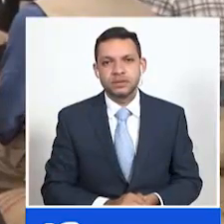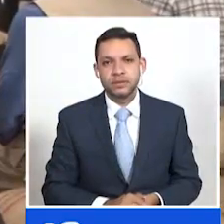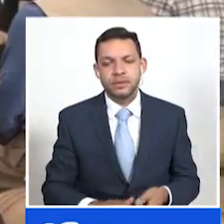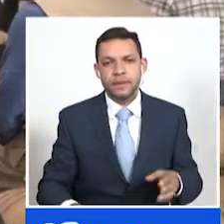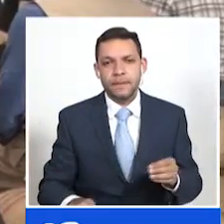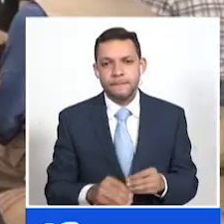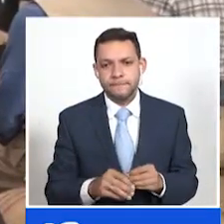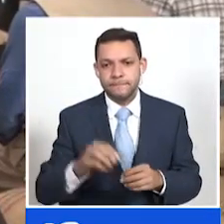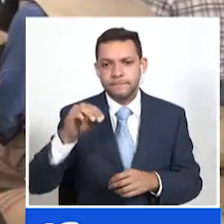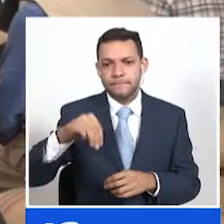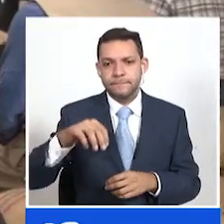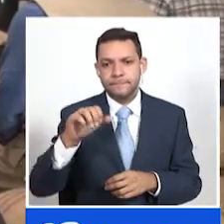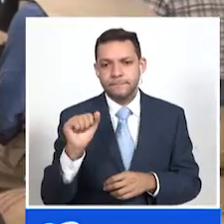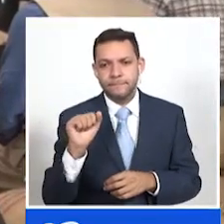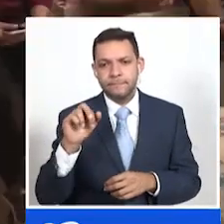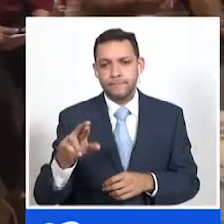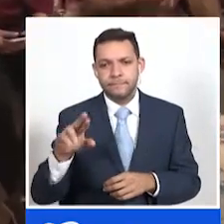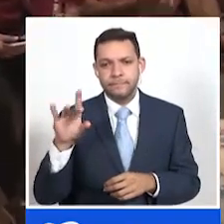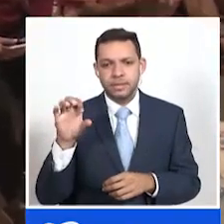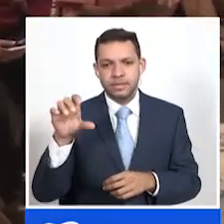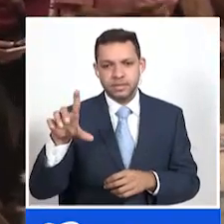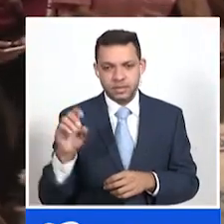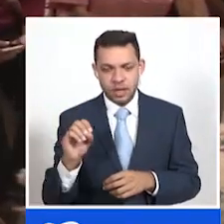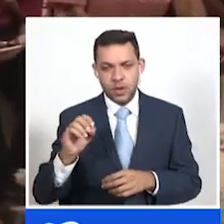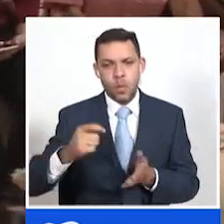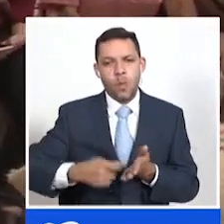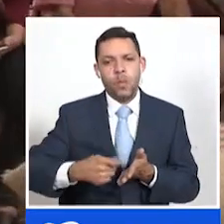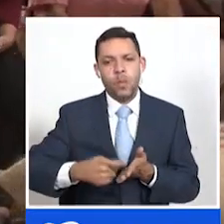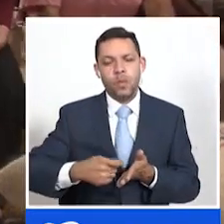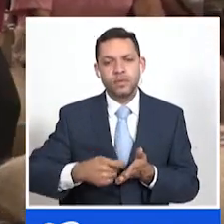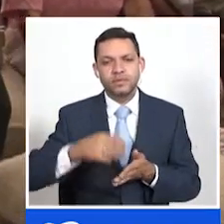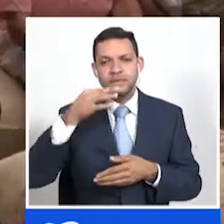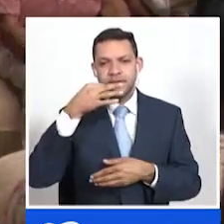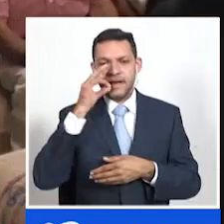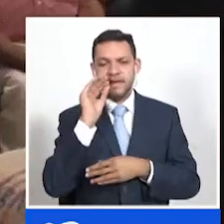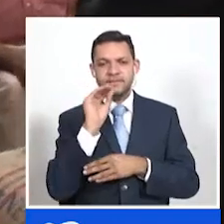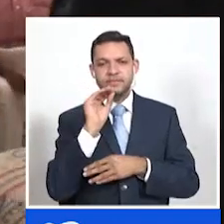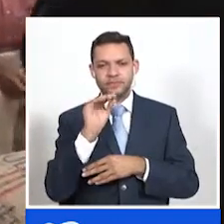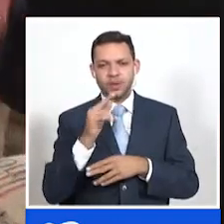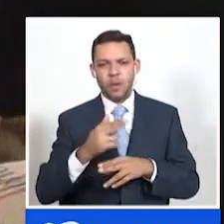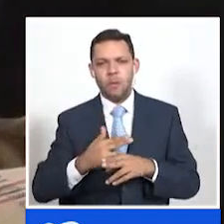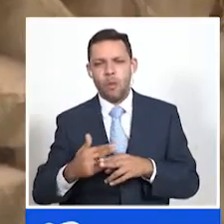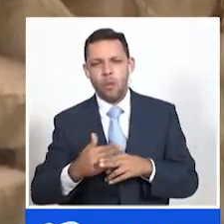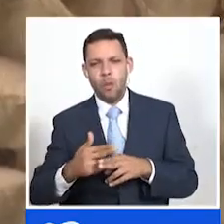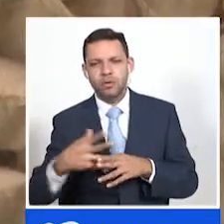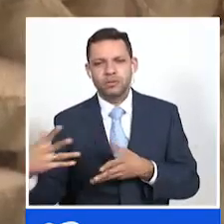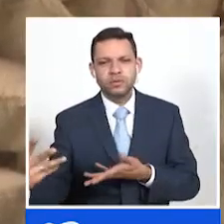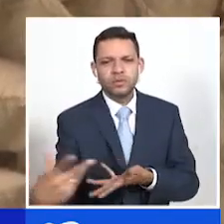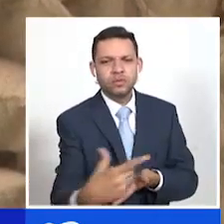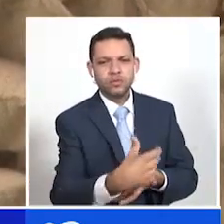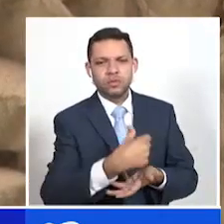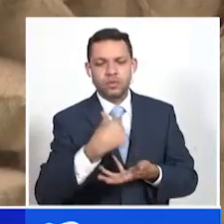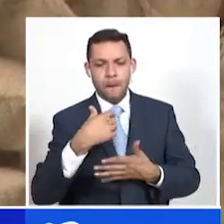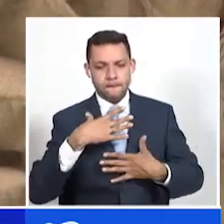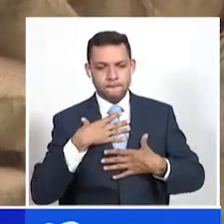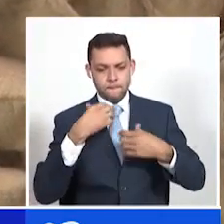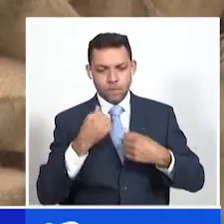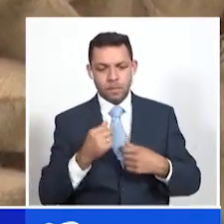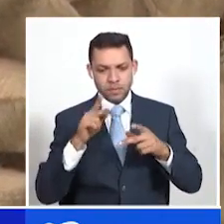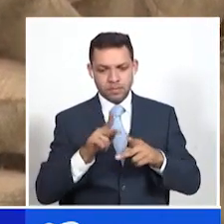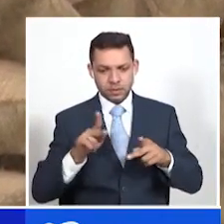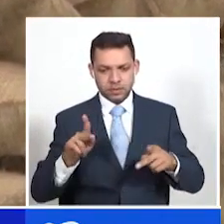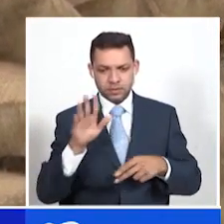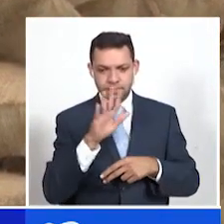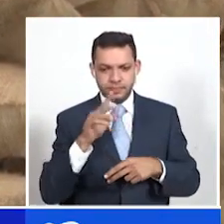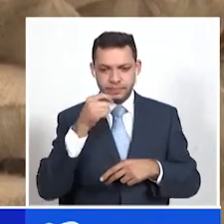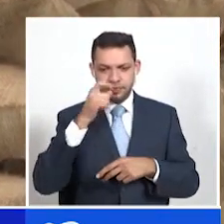Marcelo Salazar, presidente del Comité de Cafeteros, anunció que en los próximos días comenzará la recolección con mano de obra propia. Vamos a iniciar en